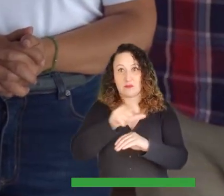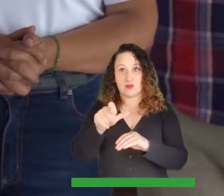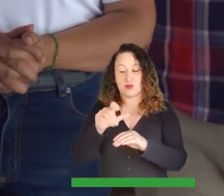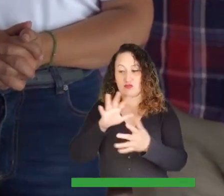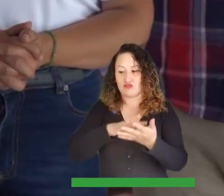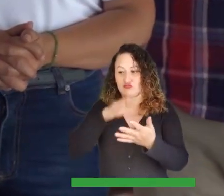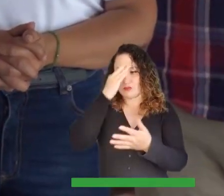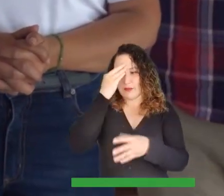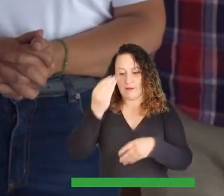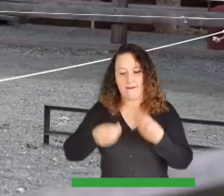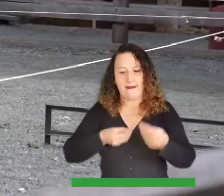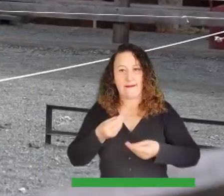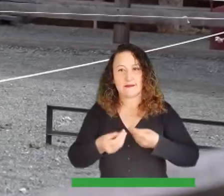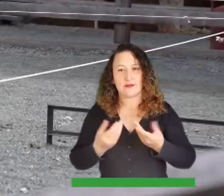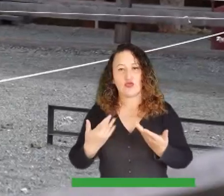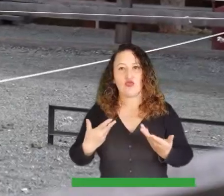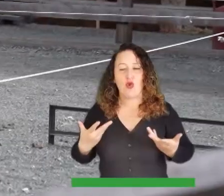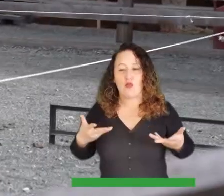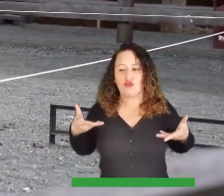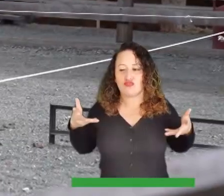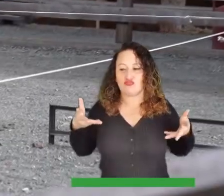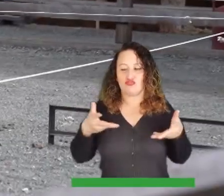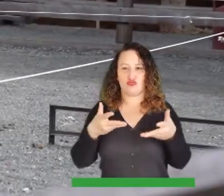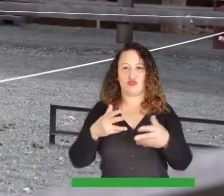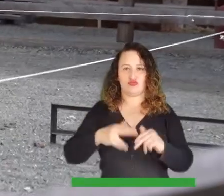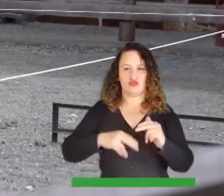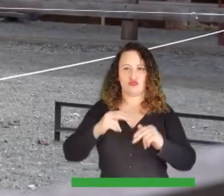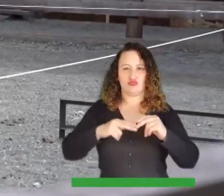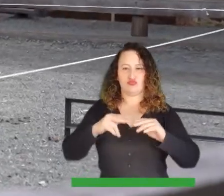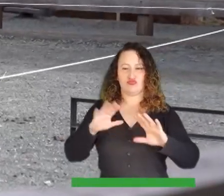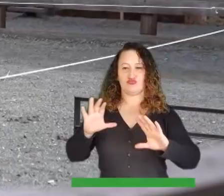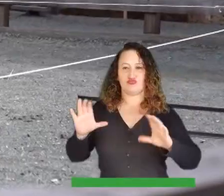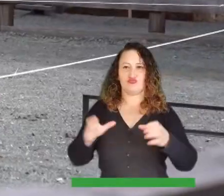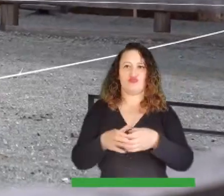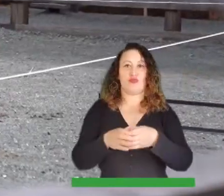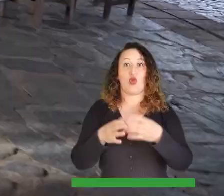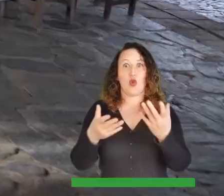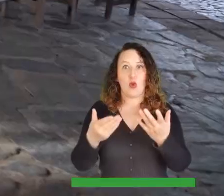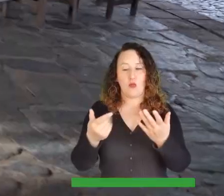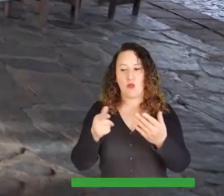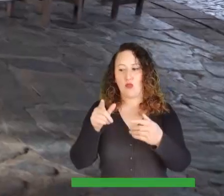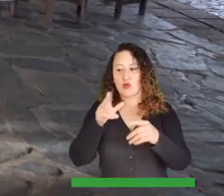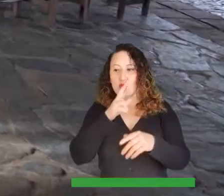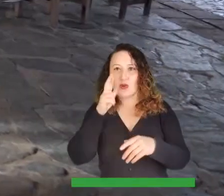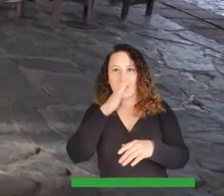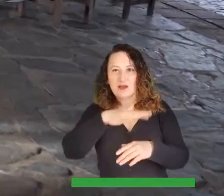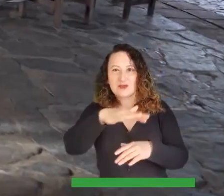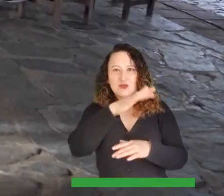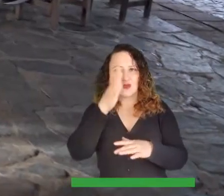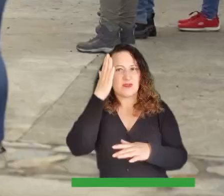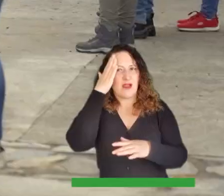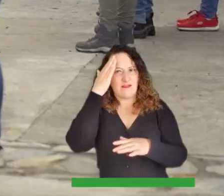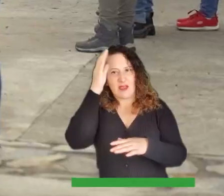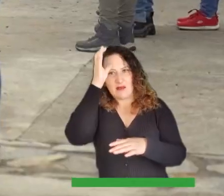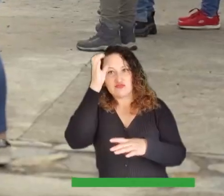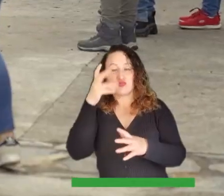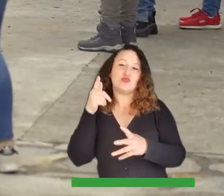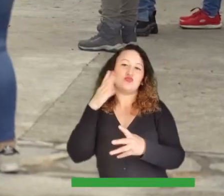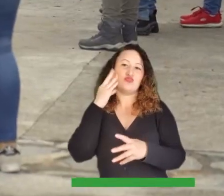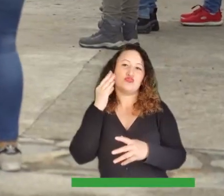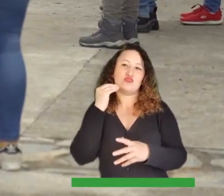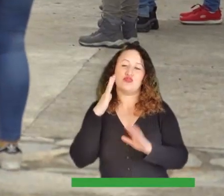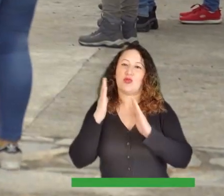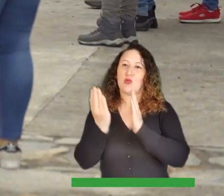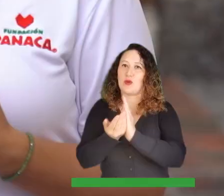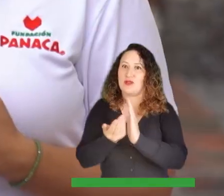aprender haciendo, cómo tú construyes en colectivo el conocimiento, cómo manejar esos presaberes de nuestras comunidades rurales. Están trabajando sobre educación experiencial